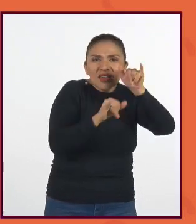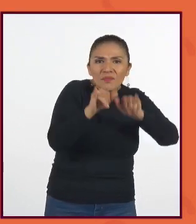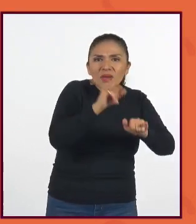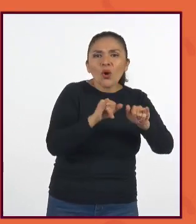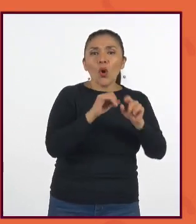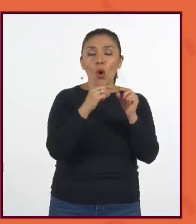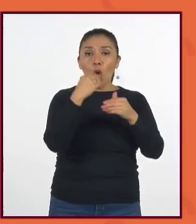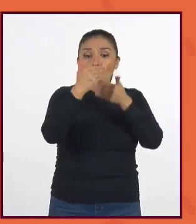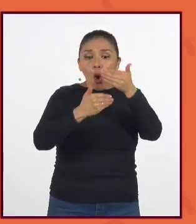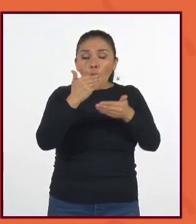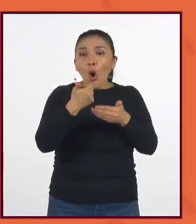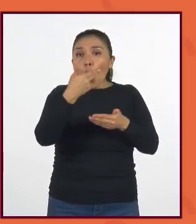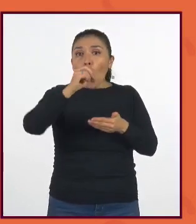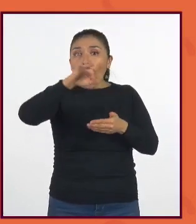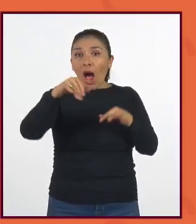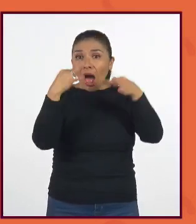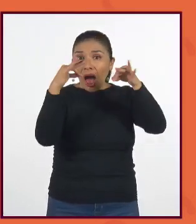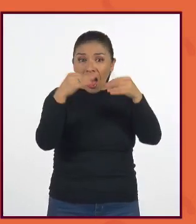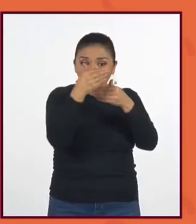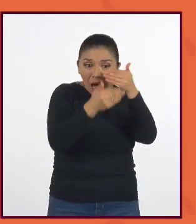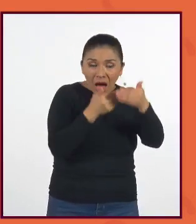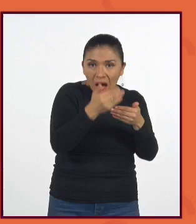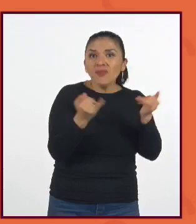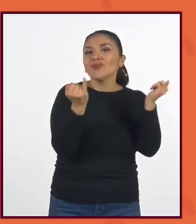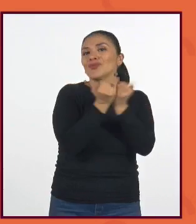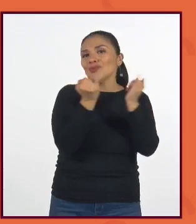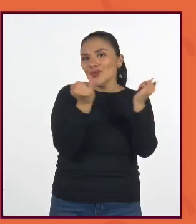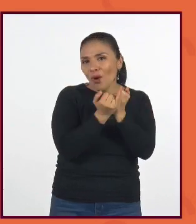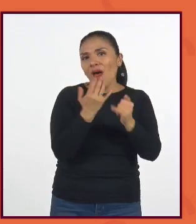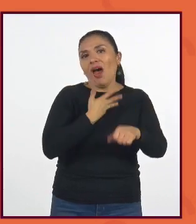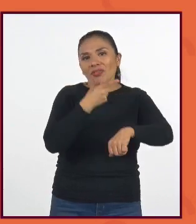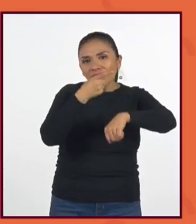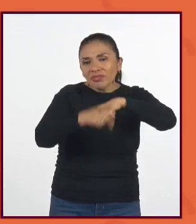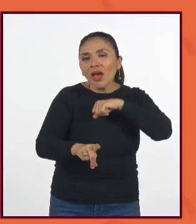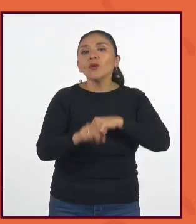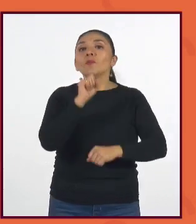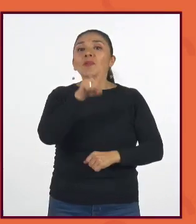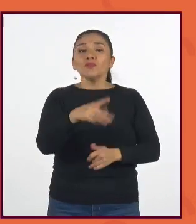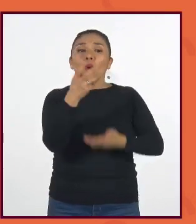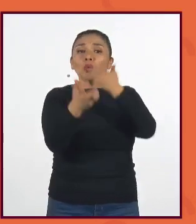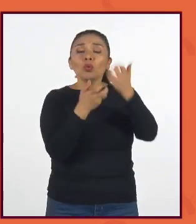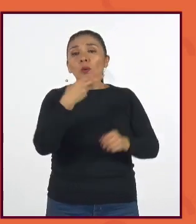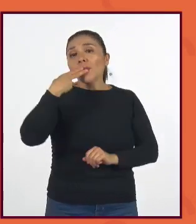del tabaco va a causar también efectos sobre nuestros pulmones. Ajá.